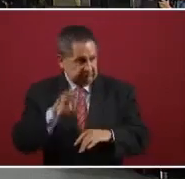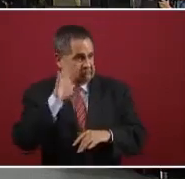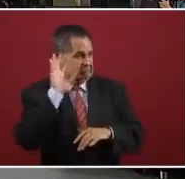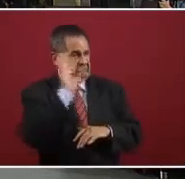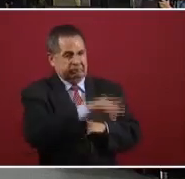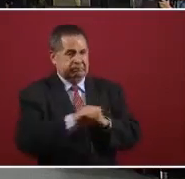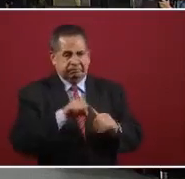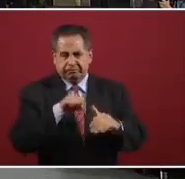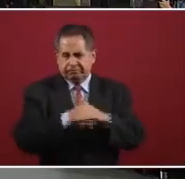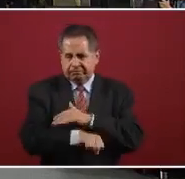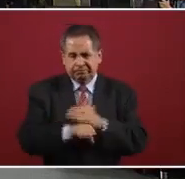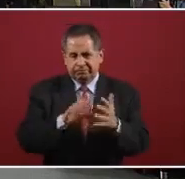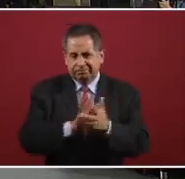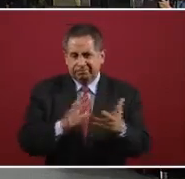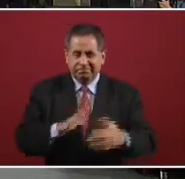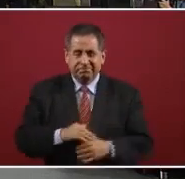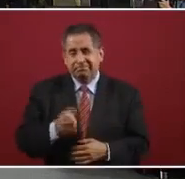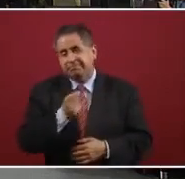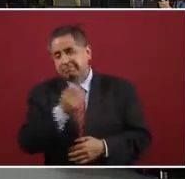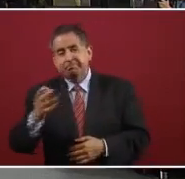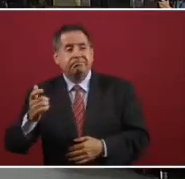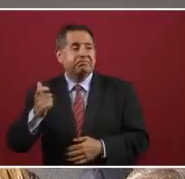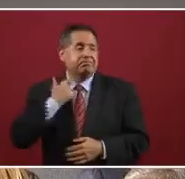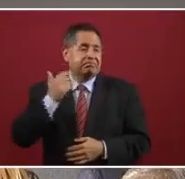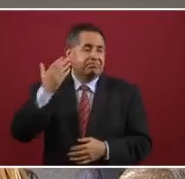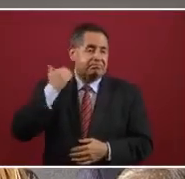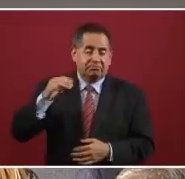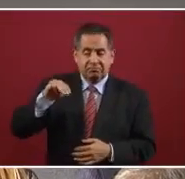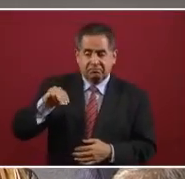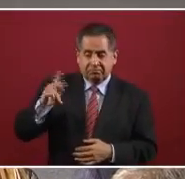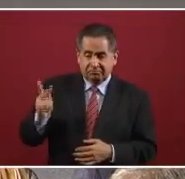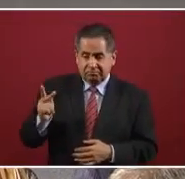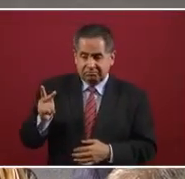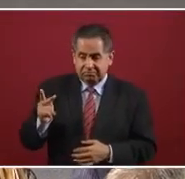ministerios públicos de consigna.